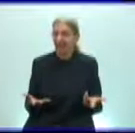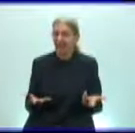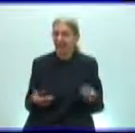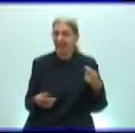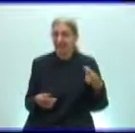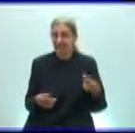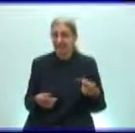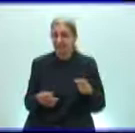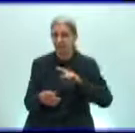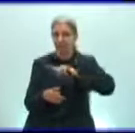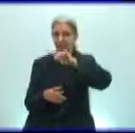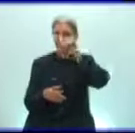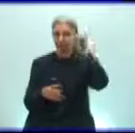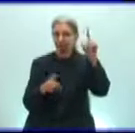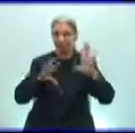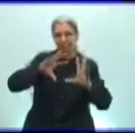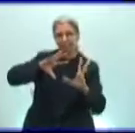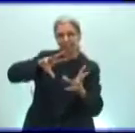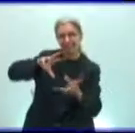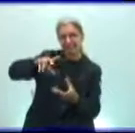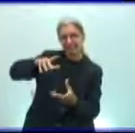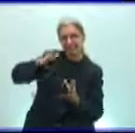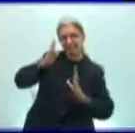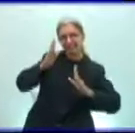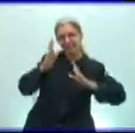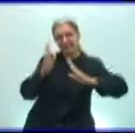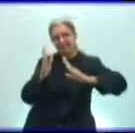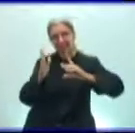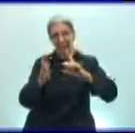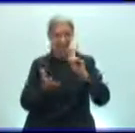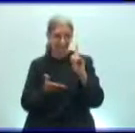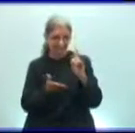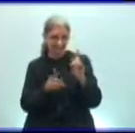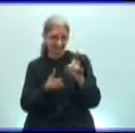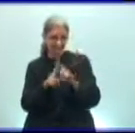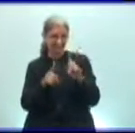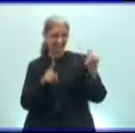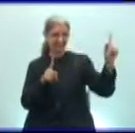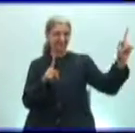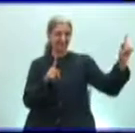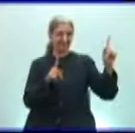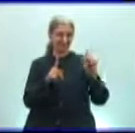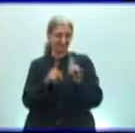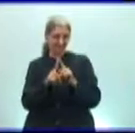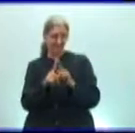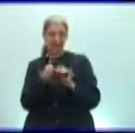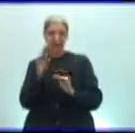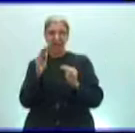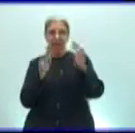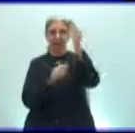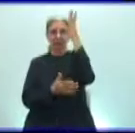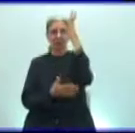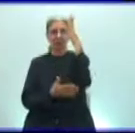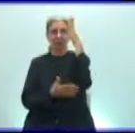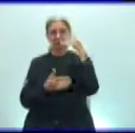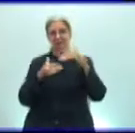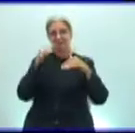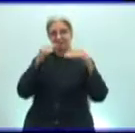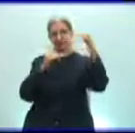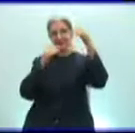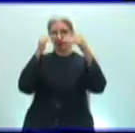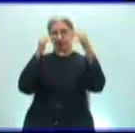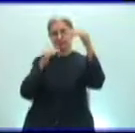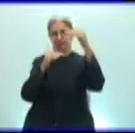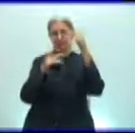Debido a la curvatura de la Tierra, la distancia máxima, que vamos a llamar D, a la que se puede ver desde lo alto de un edificio, se calcula con